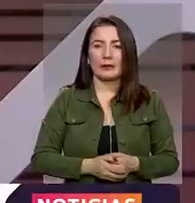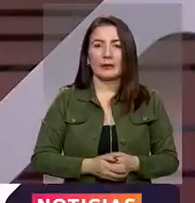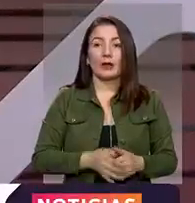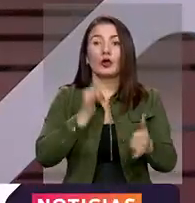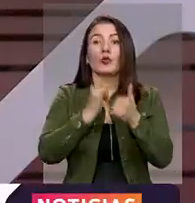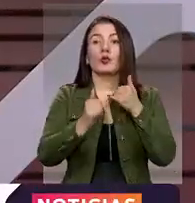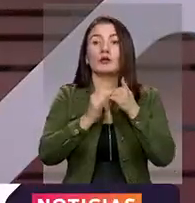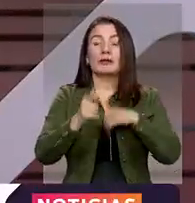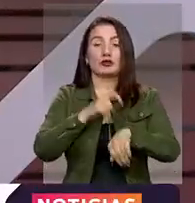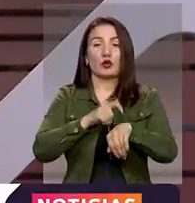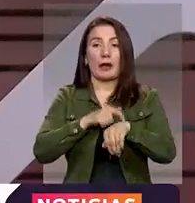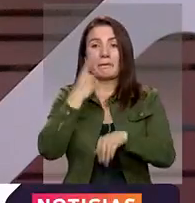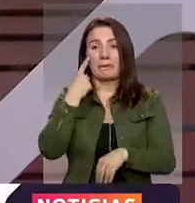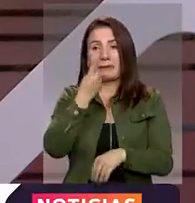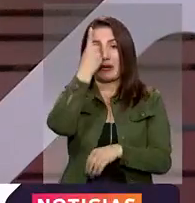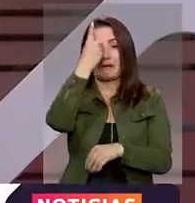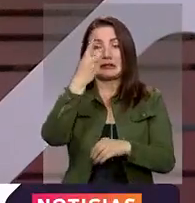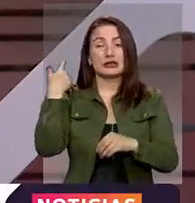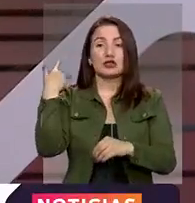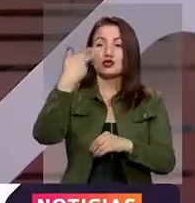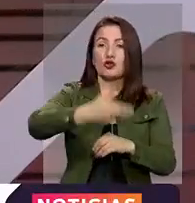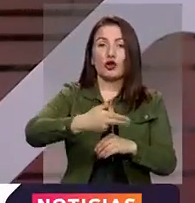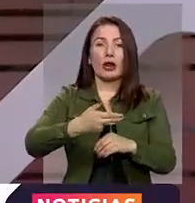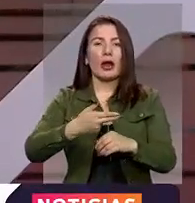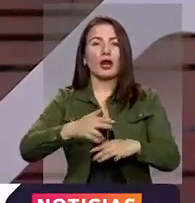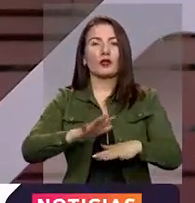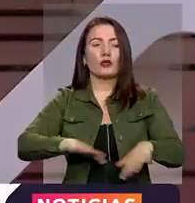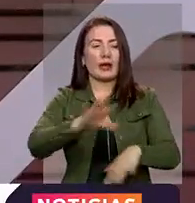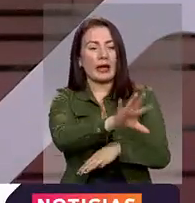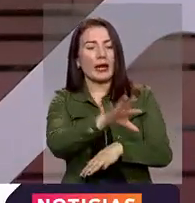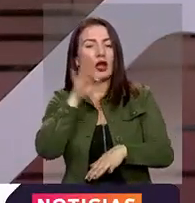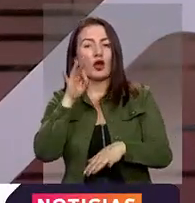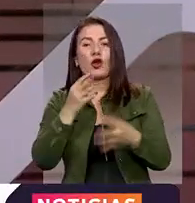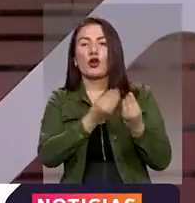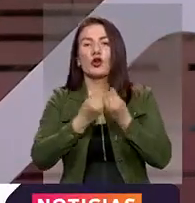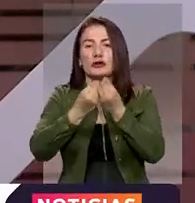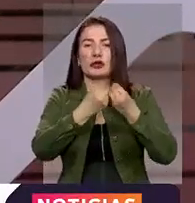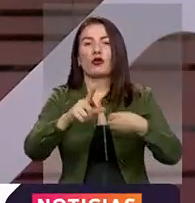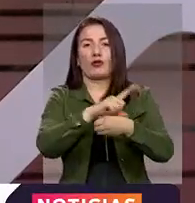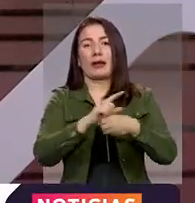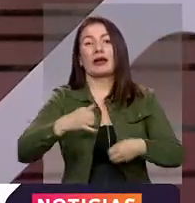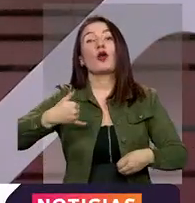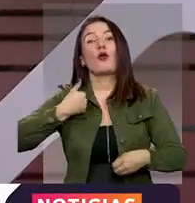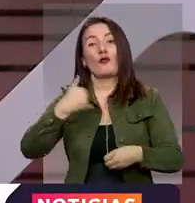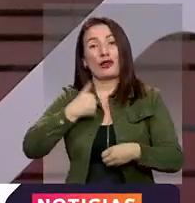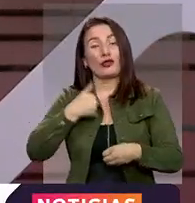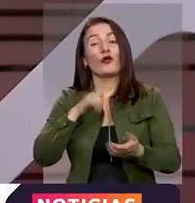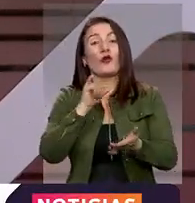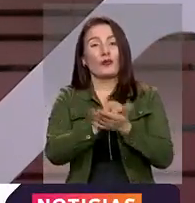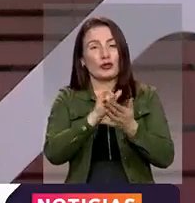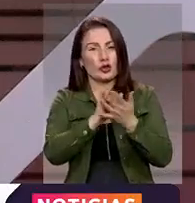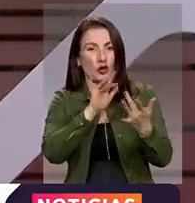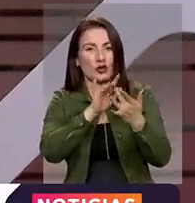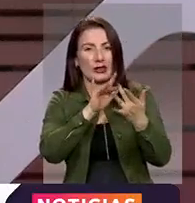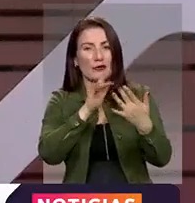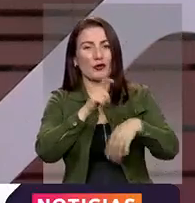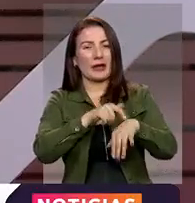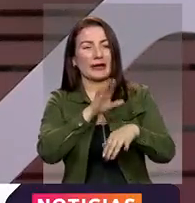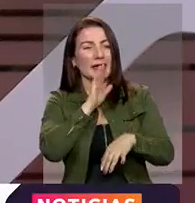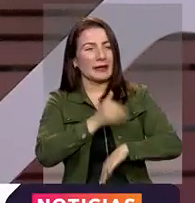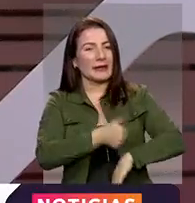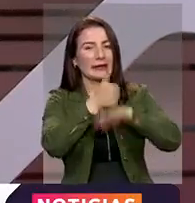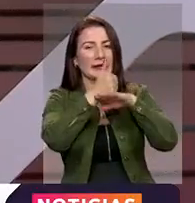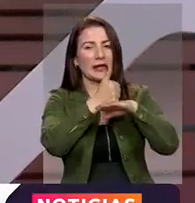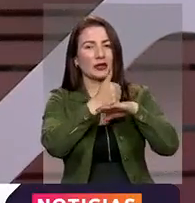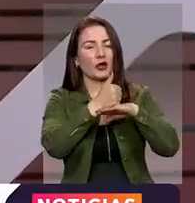En las últimas horas y por primera vez en la historia se llevó a cabo la elección de los consejos locales de la juventud. Por eso hacemos contacto a esta hora con la directora